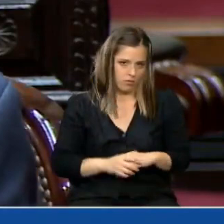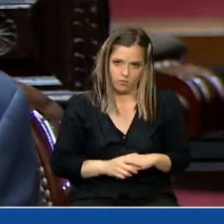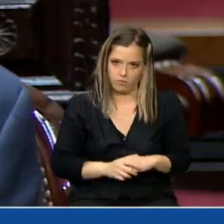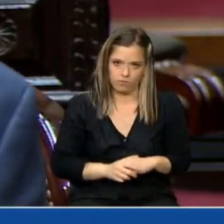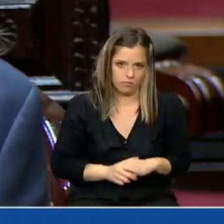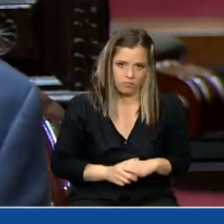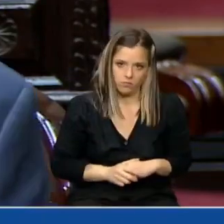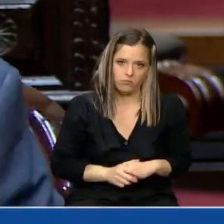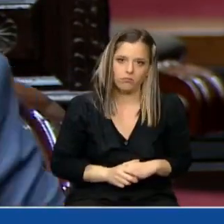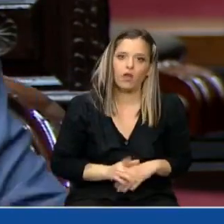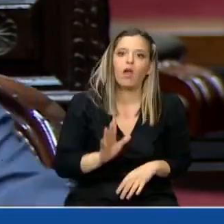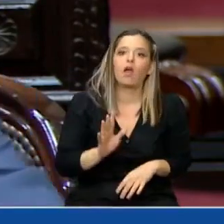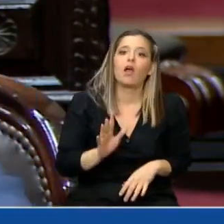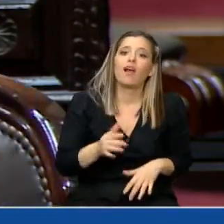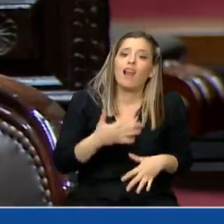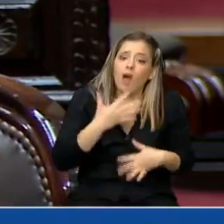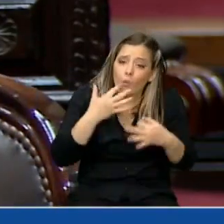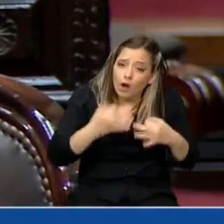La verdad,